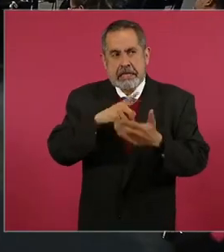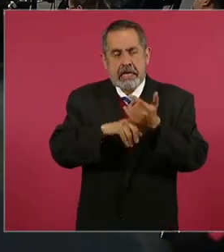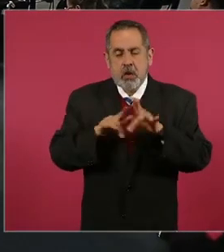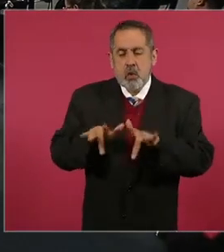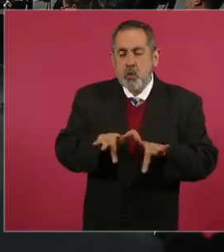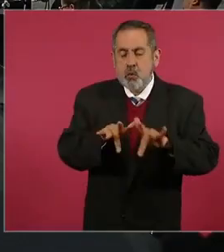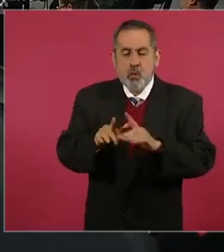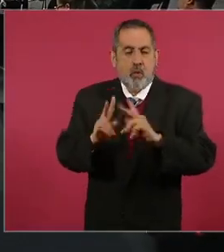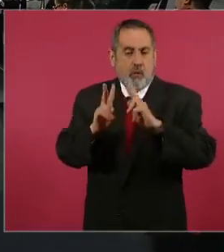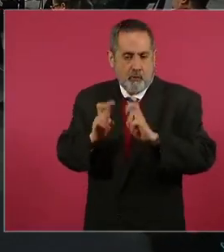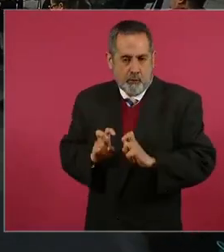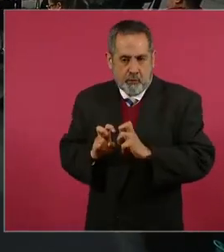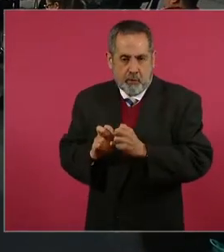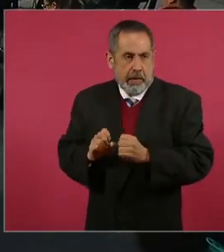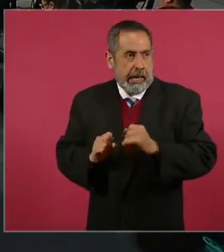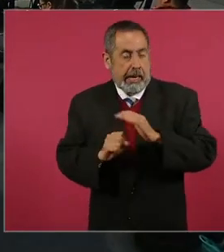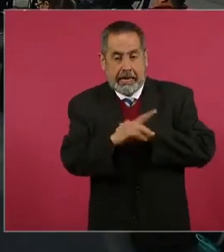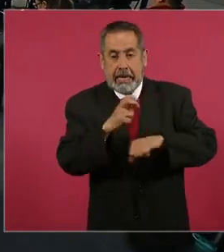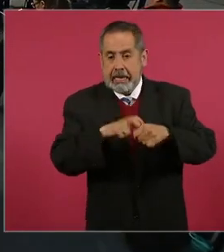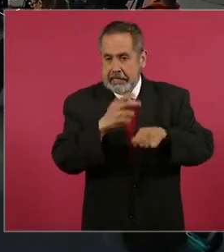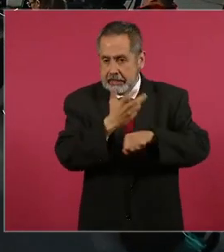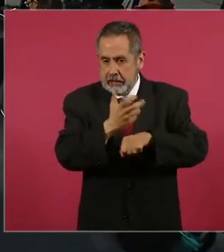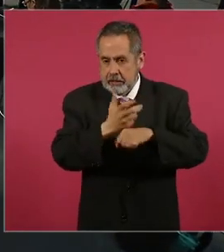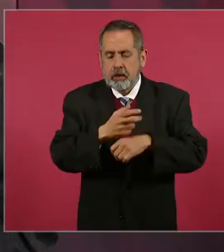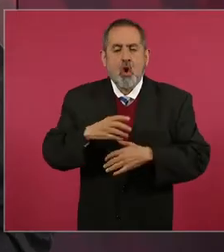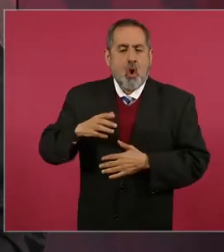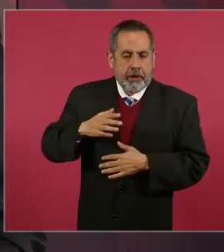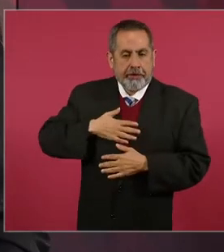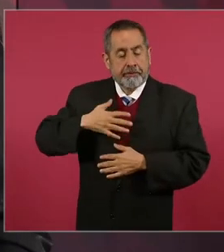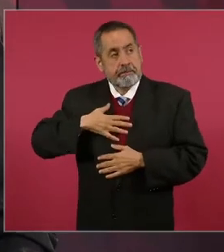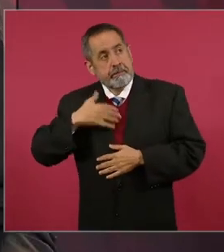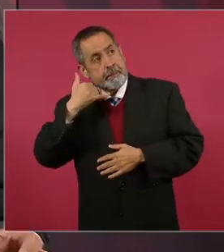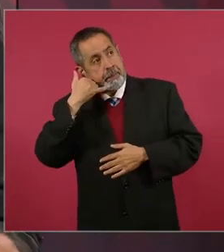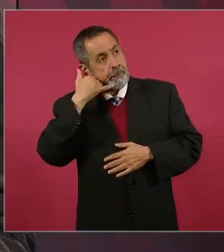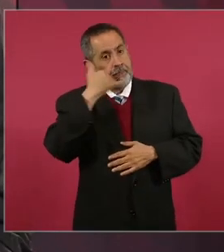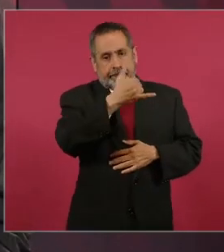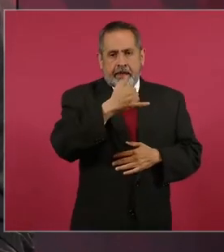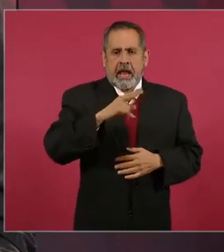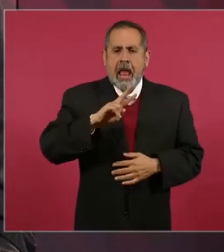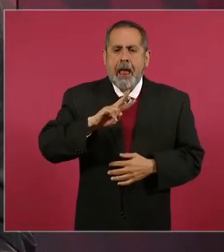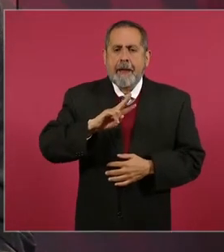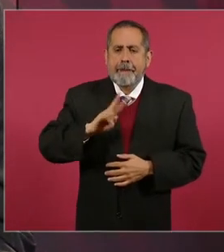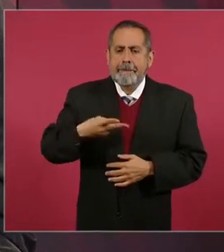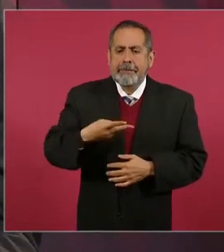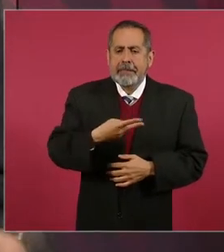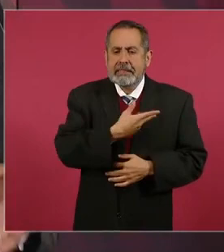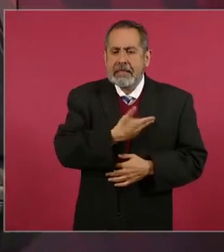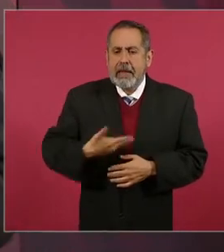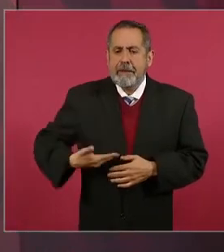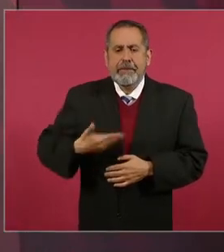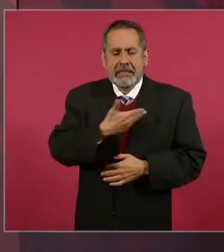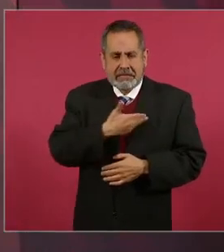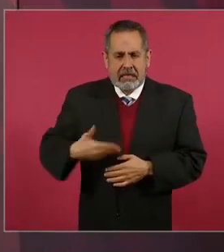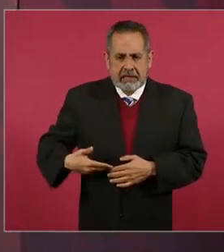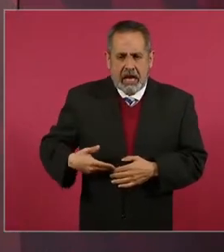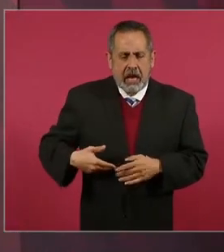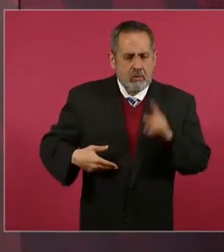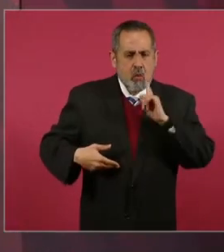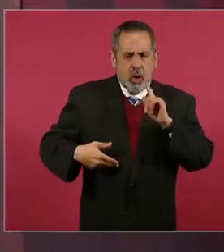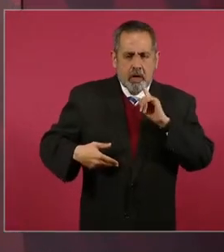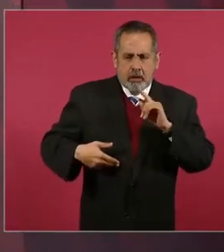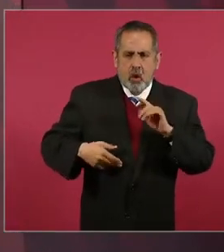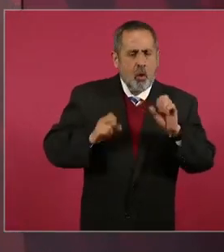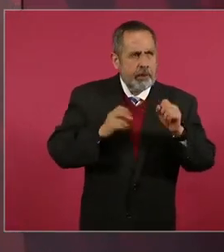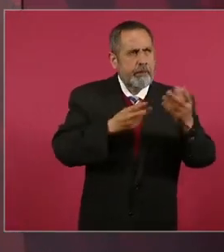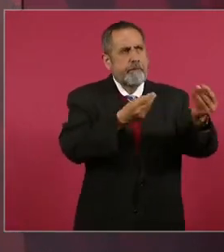que tenían allá en Estados Unidos. Y hablo con la vicepresidenta de Estados Unidos y nos manda las grabaciones.